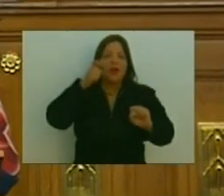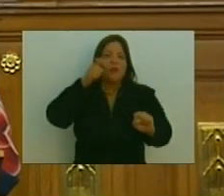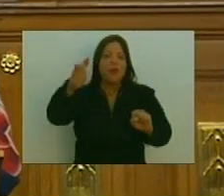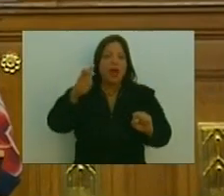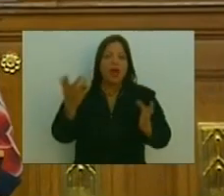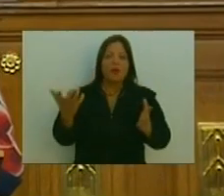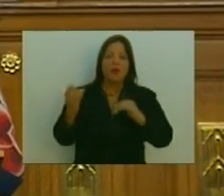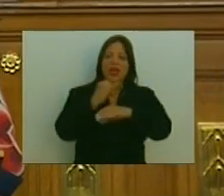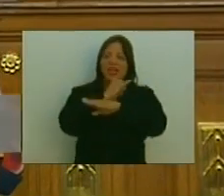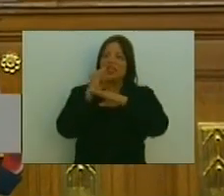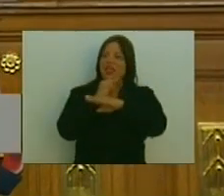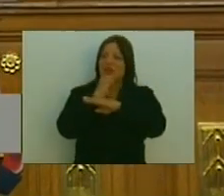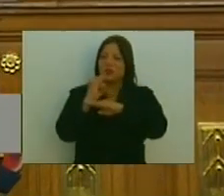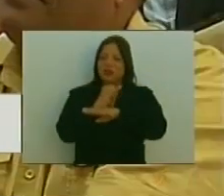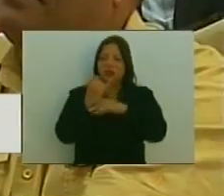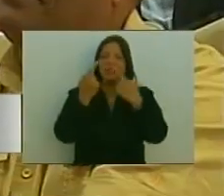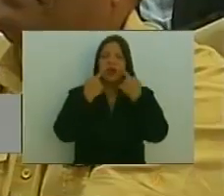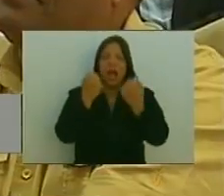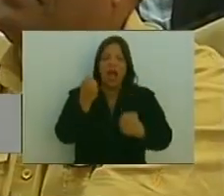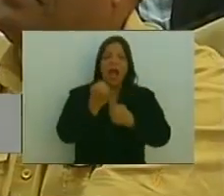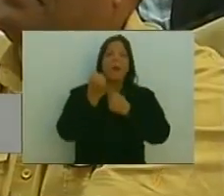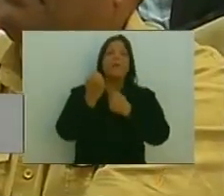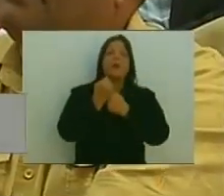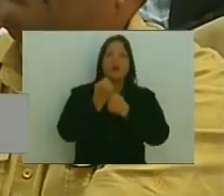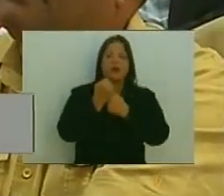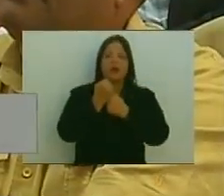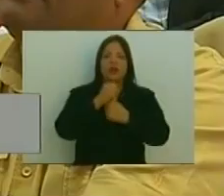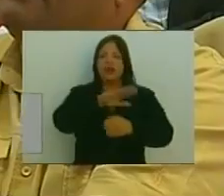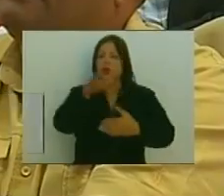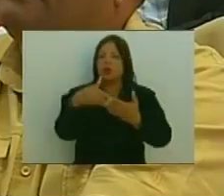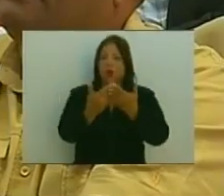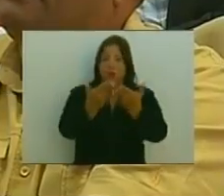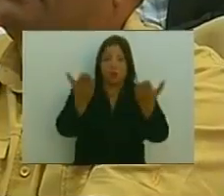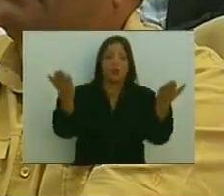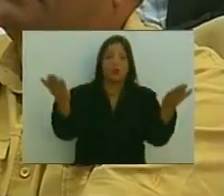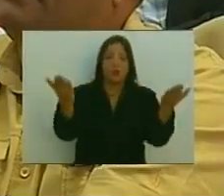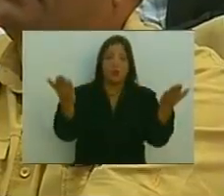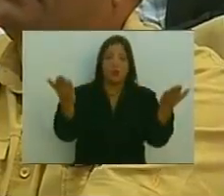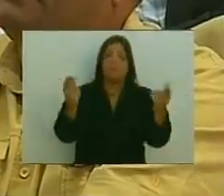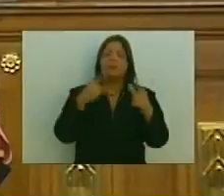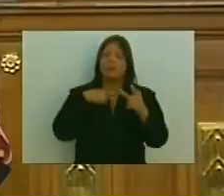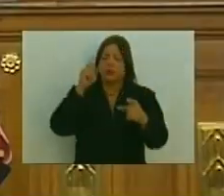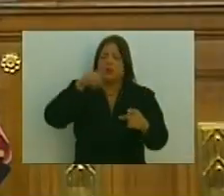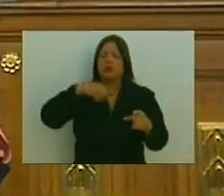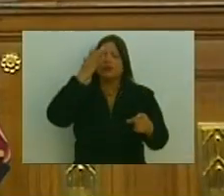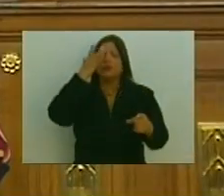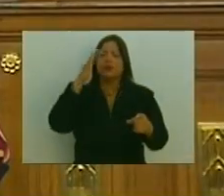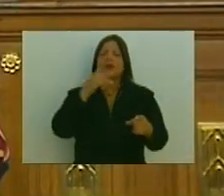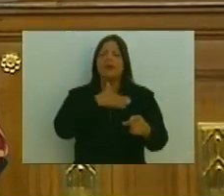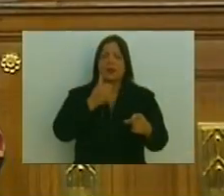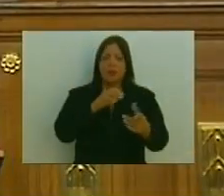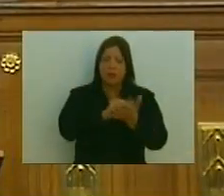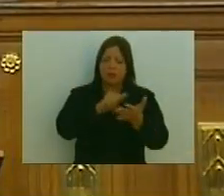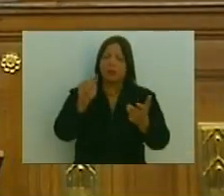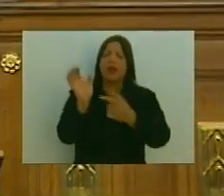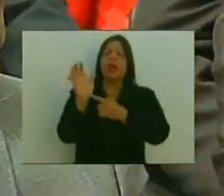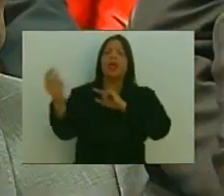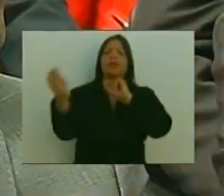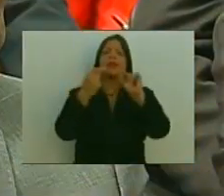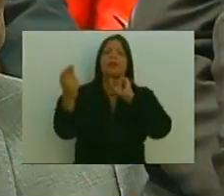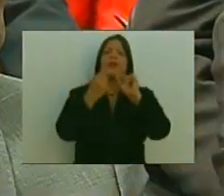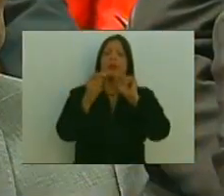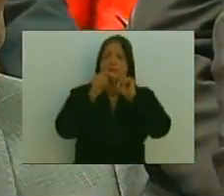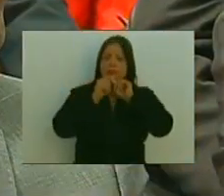por las instituciones que hoy nos apoyan y por todos ustedes, bueno, yo creo que esa ley debemos sacarla a debate, ciudadana